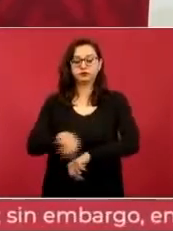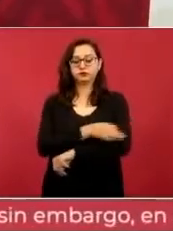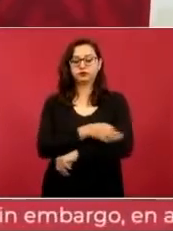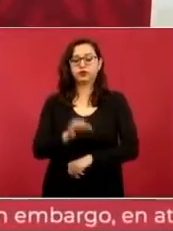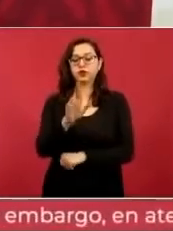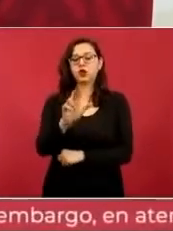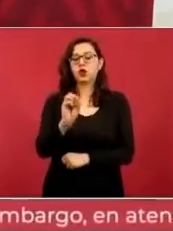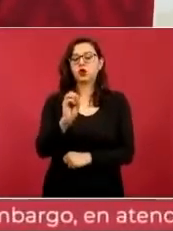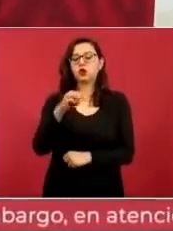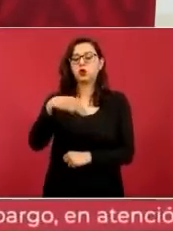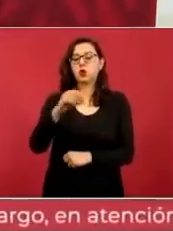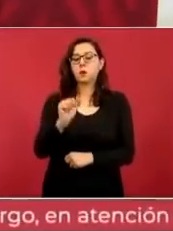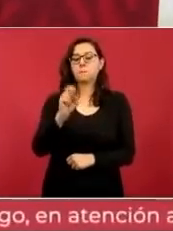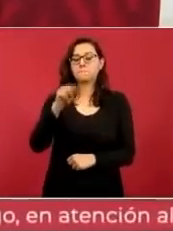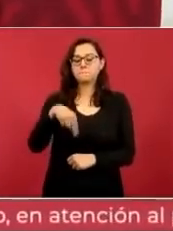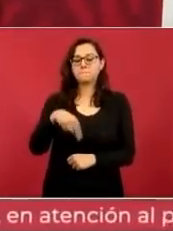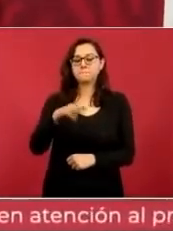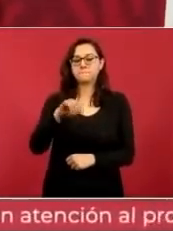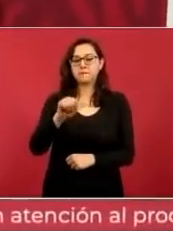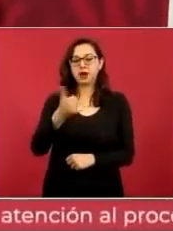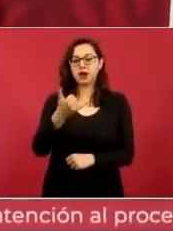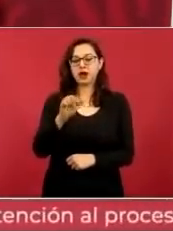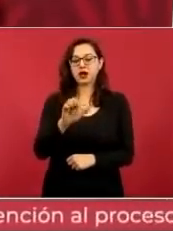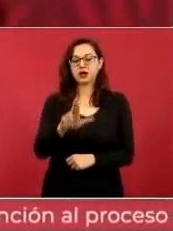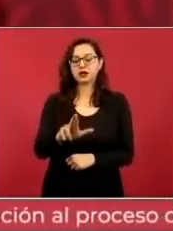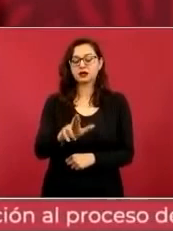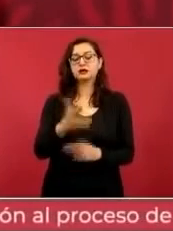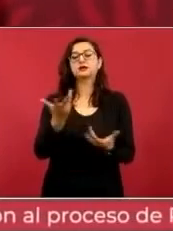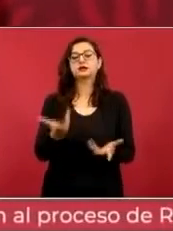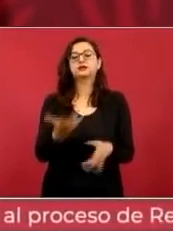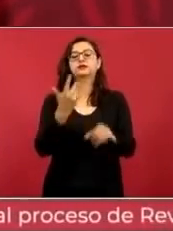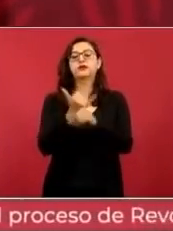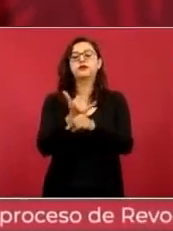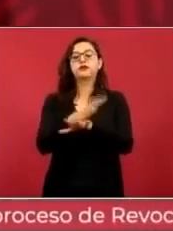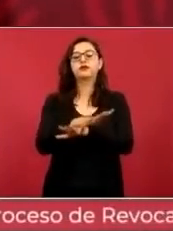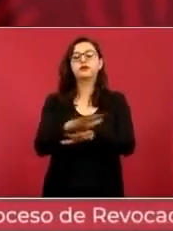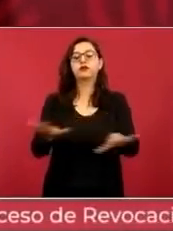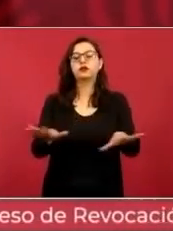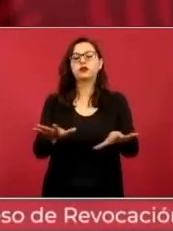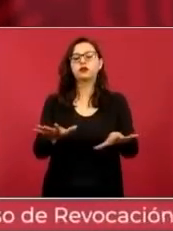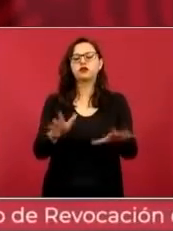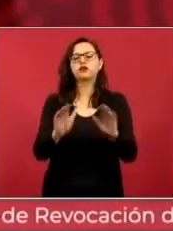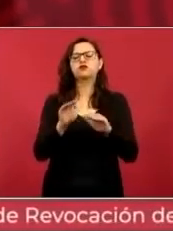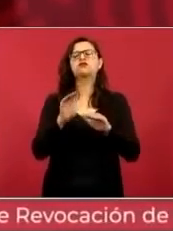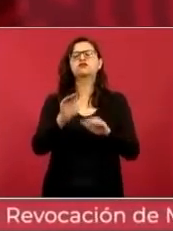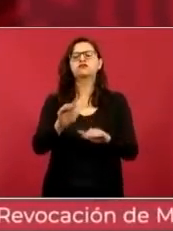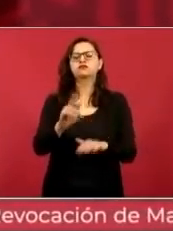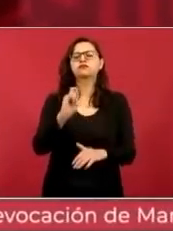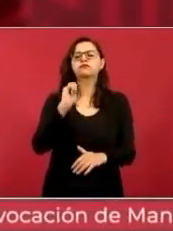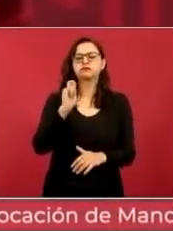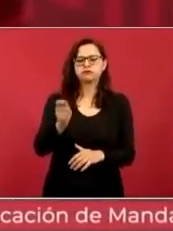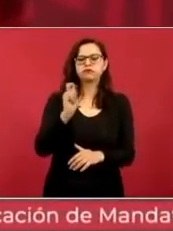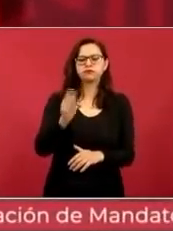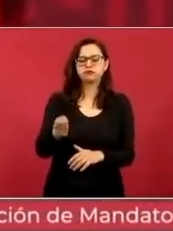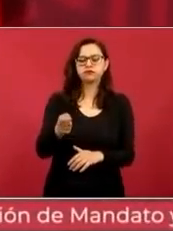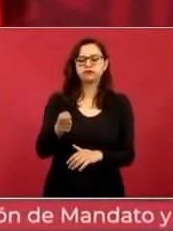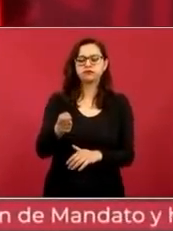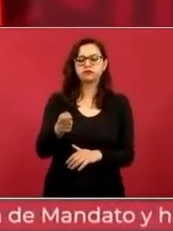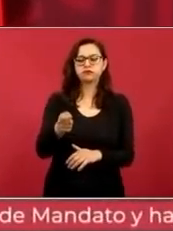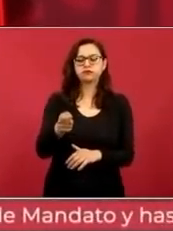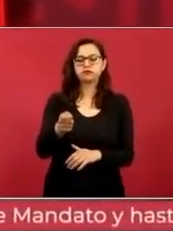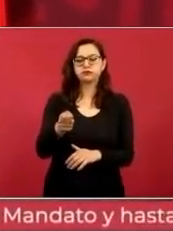INE está tomando partido al no difundir la consulta. Sí lo está haciendo, por lo que están apostando al